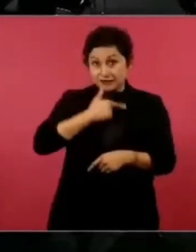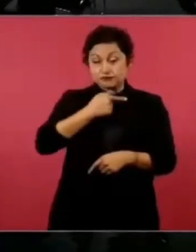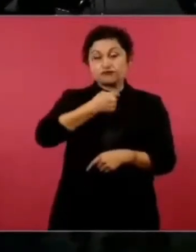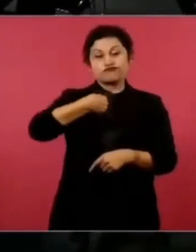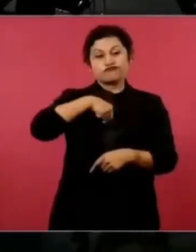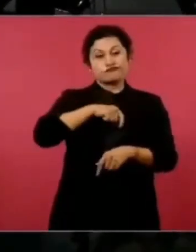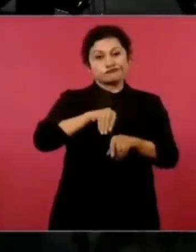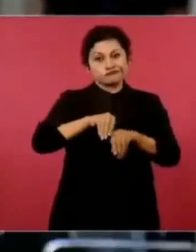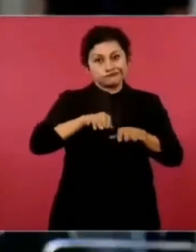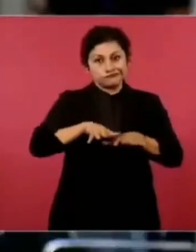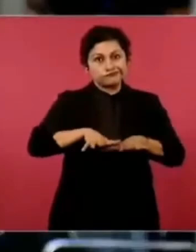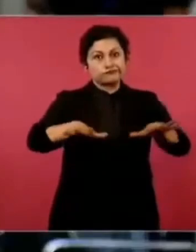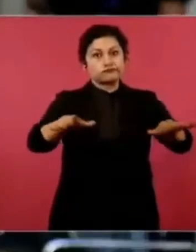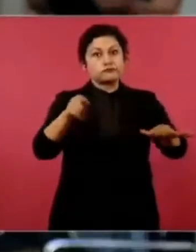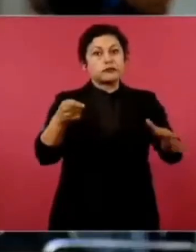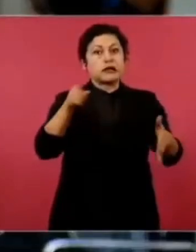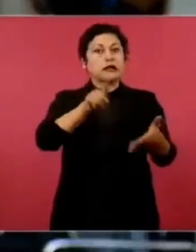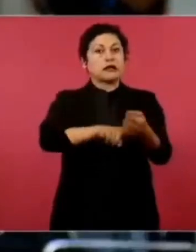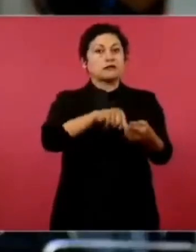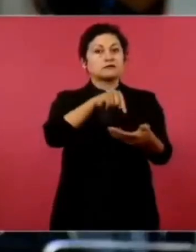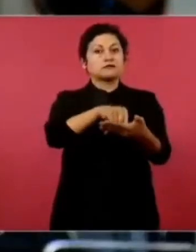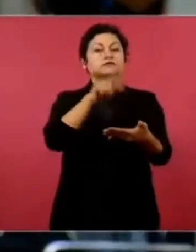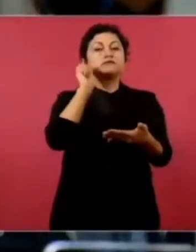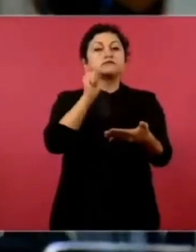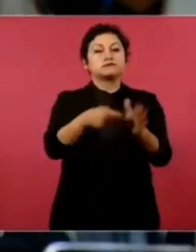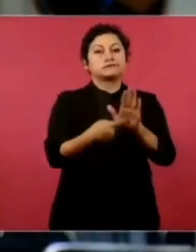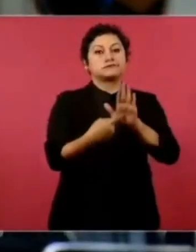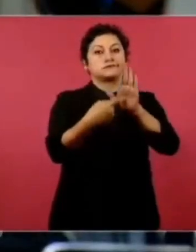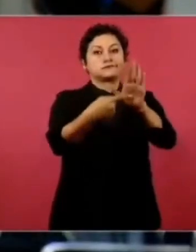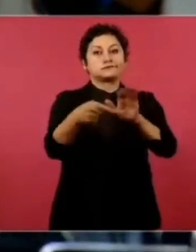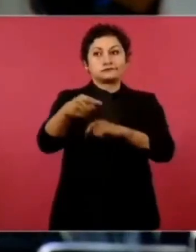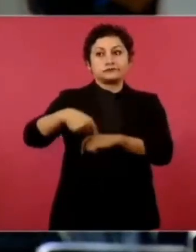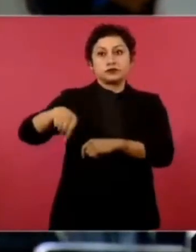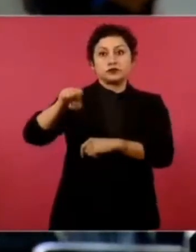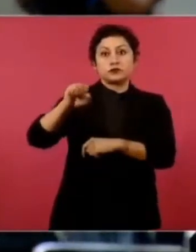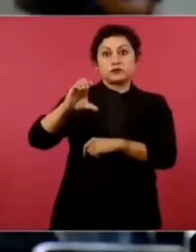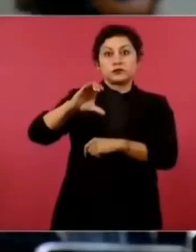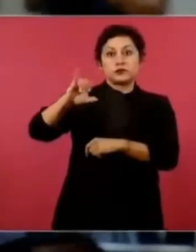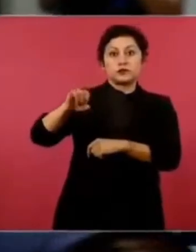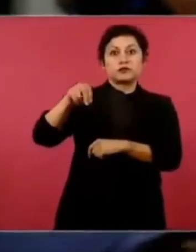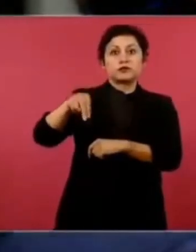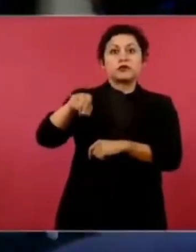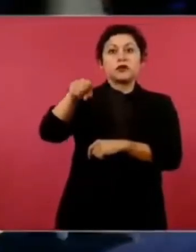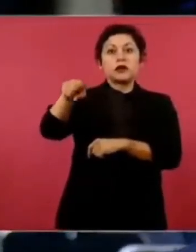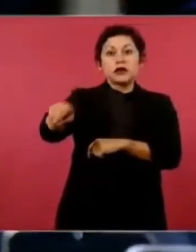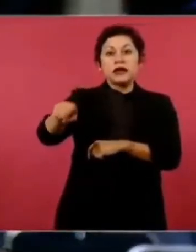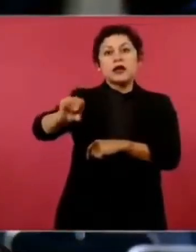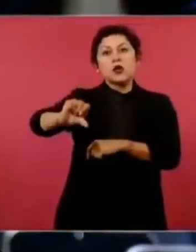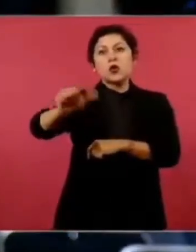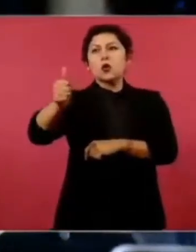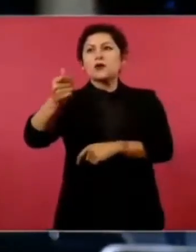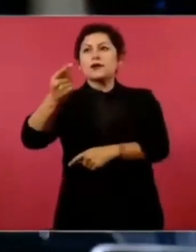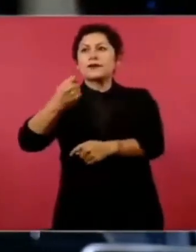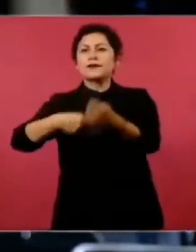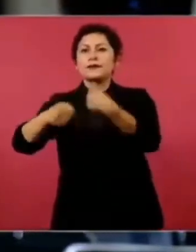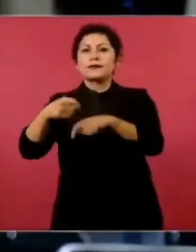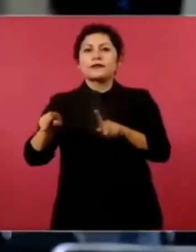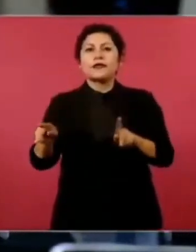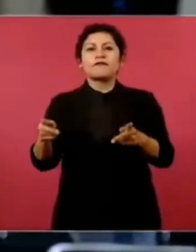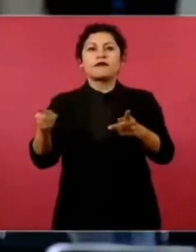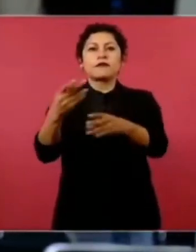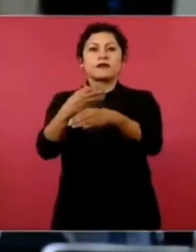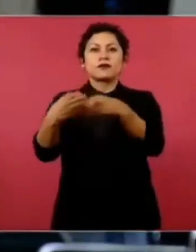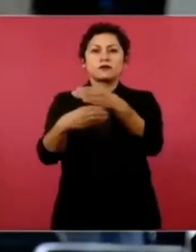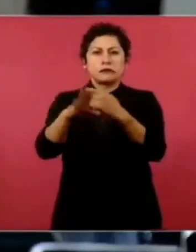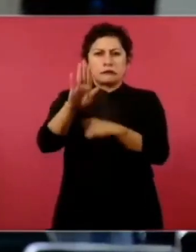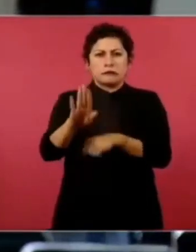reportaje donde mostramos que la Suprema Corte vende artículos en una tienda como si se tratara de un equipo de fútbol.